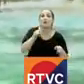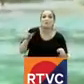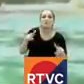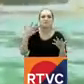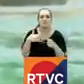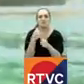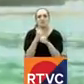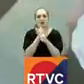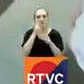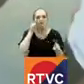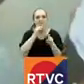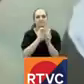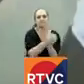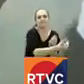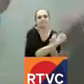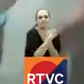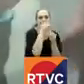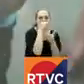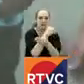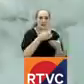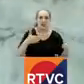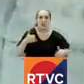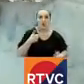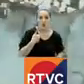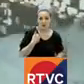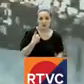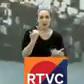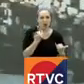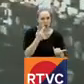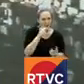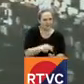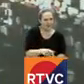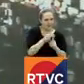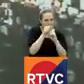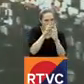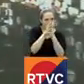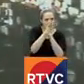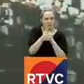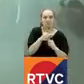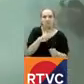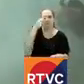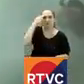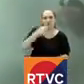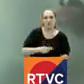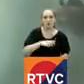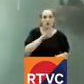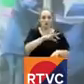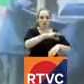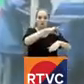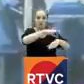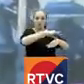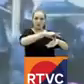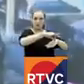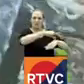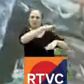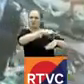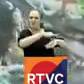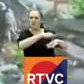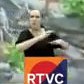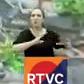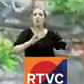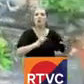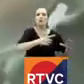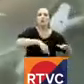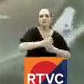joven. Por eso, en este especial de historias, pues les vamos a contar esta, la de la Fundación Match Tenis, que a través de esta práctica